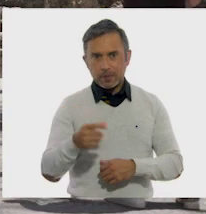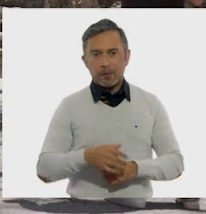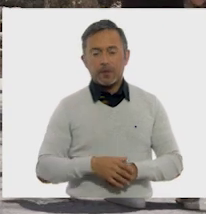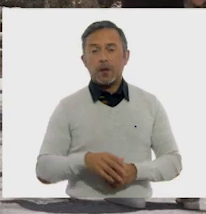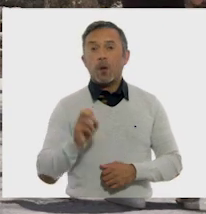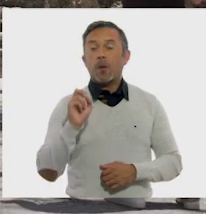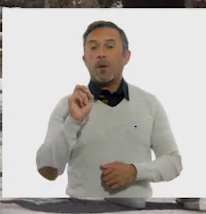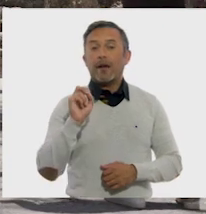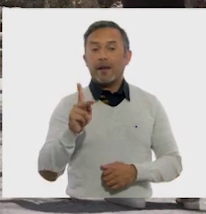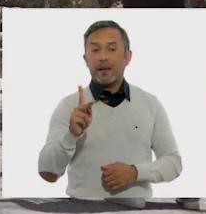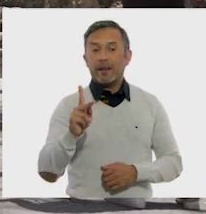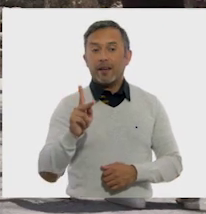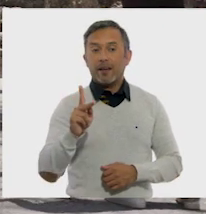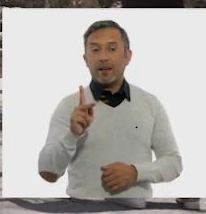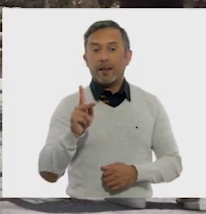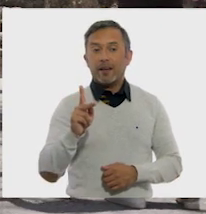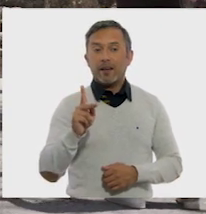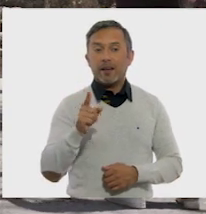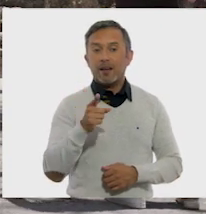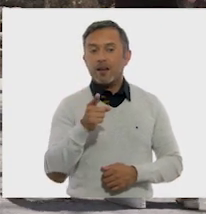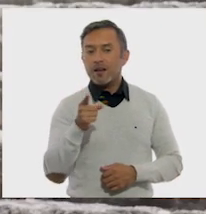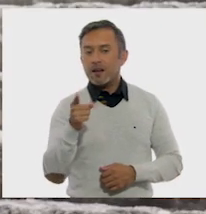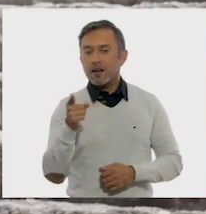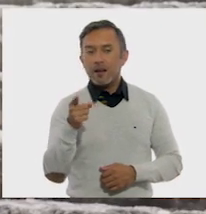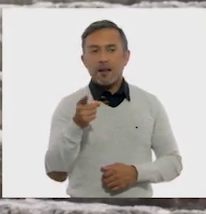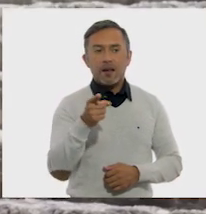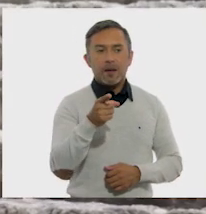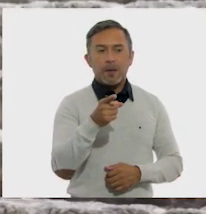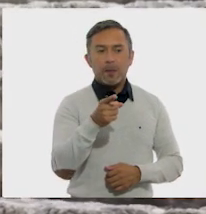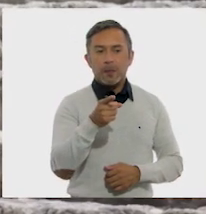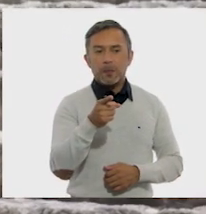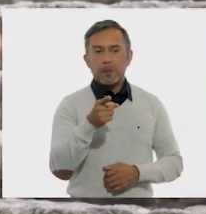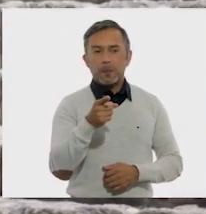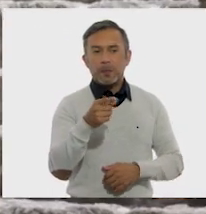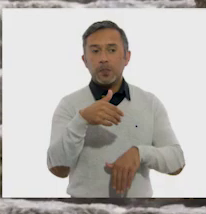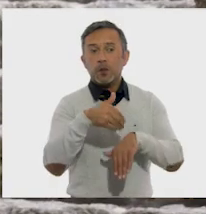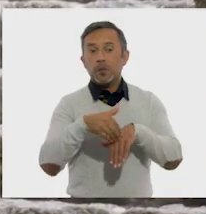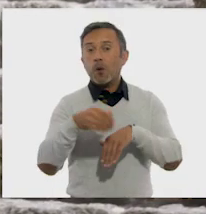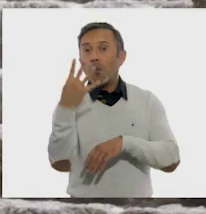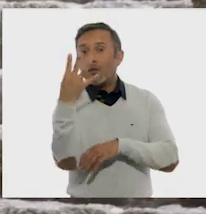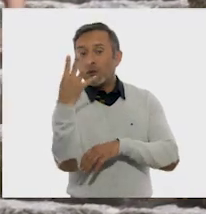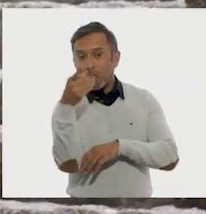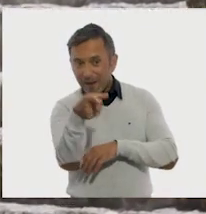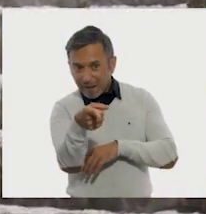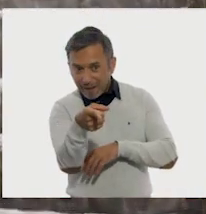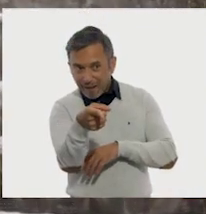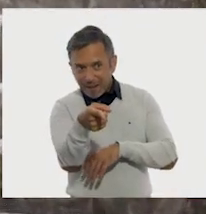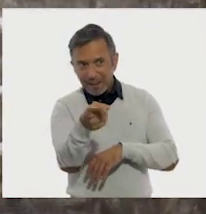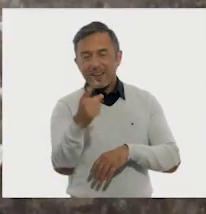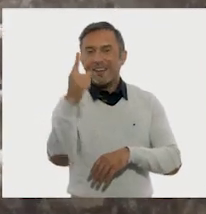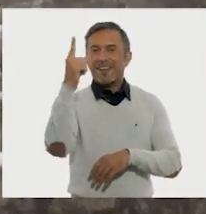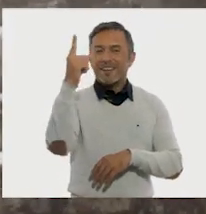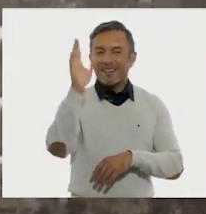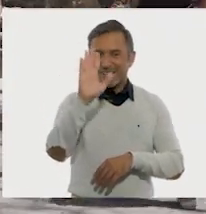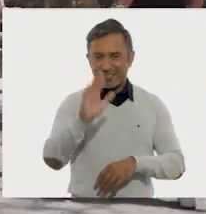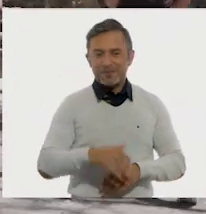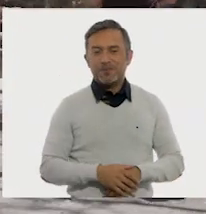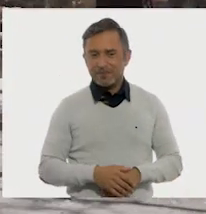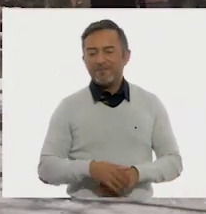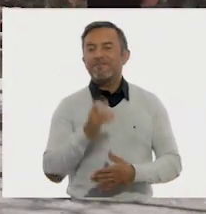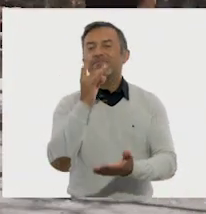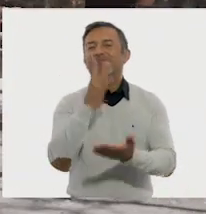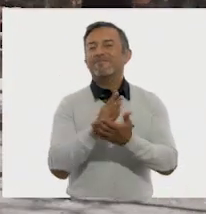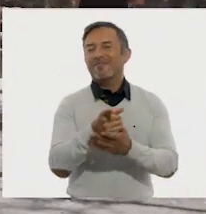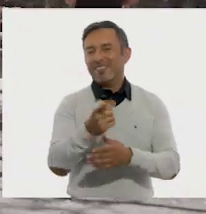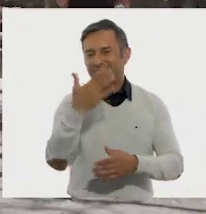Ok, la... Ya lo li. La 4. ¡Eh! Lo sabía, lo ¿Cómo